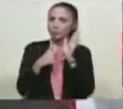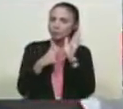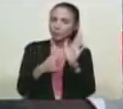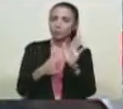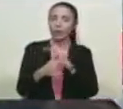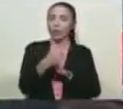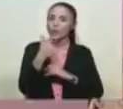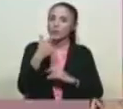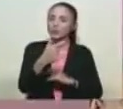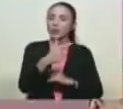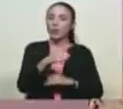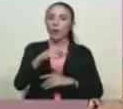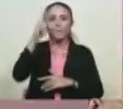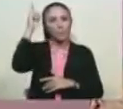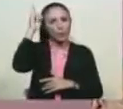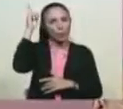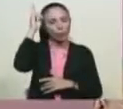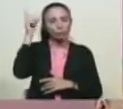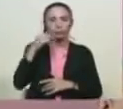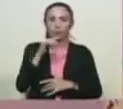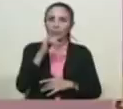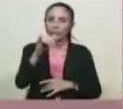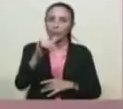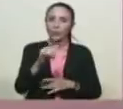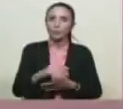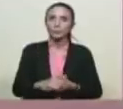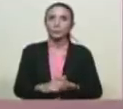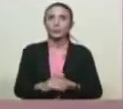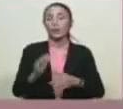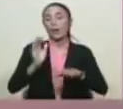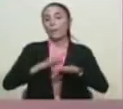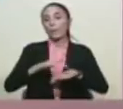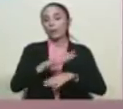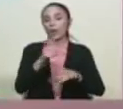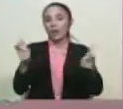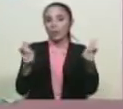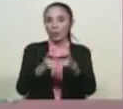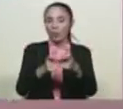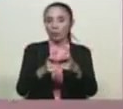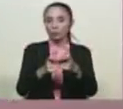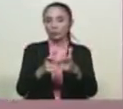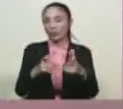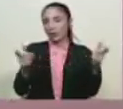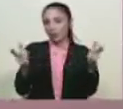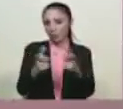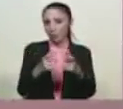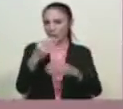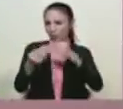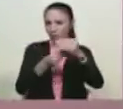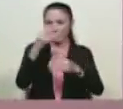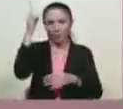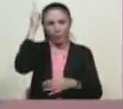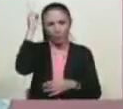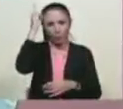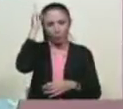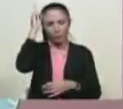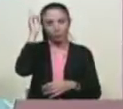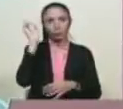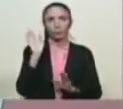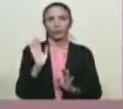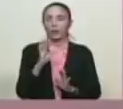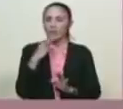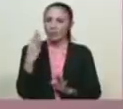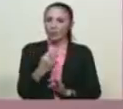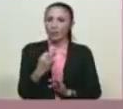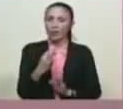Para defenderlo en la llamada Cumbre de las Américas. La Cumbre de las Américas, de verdad,